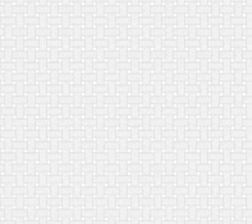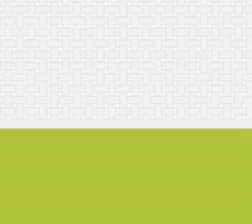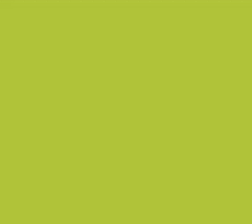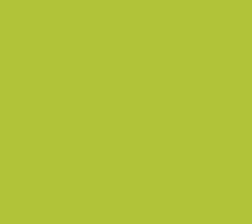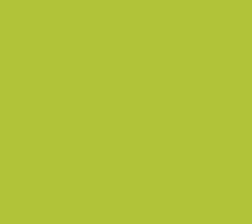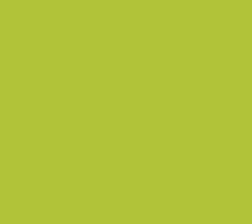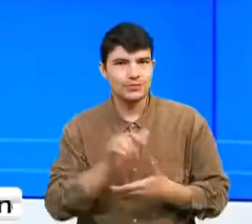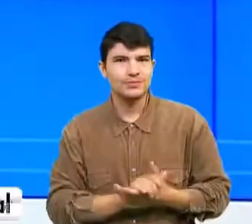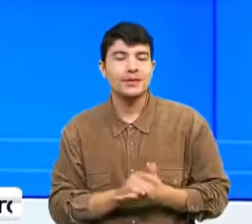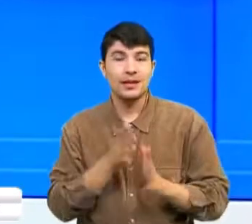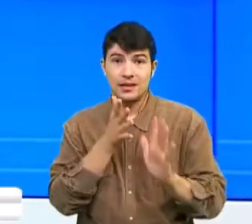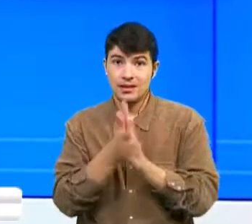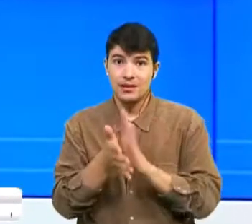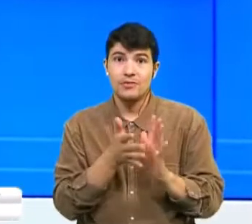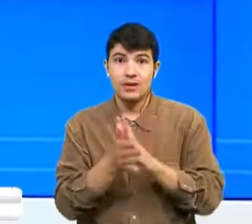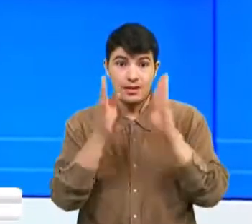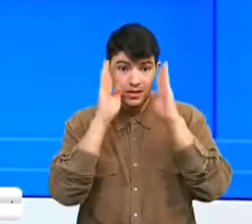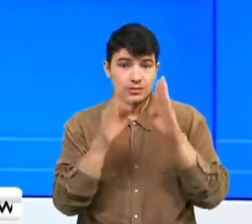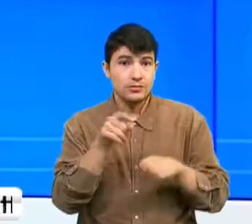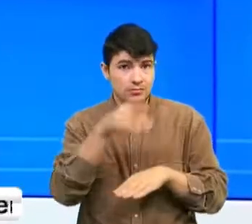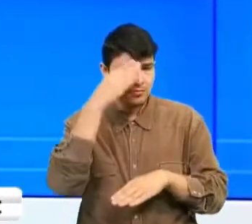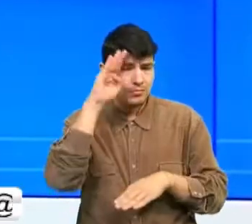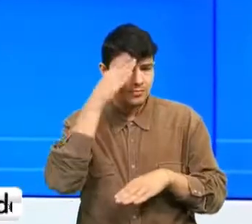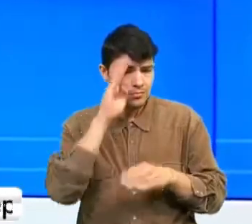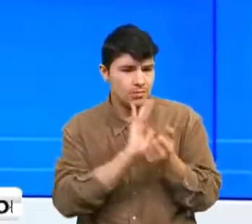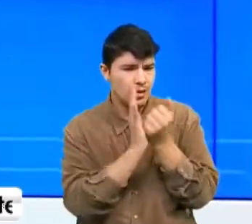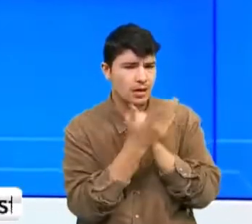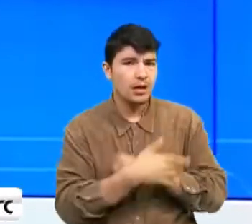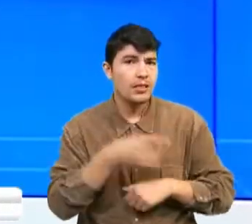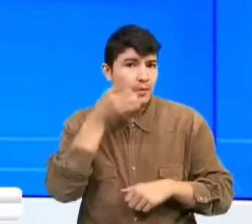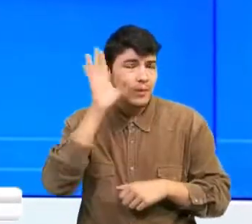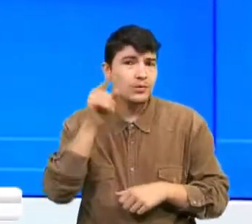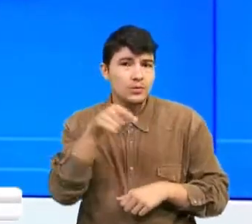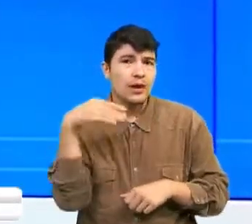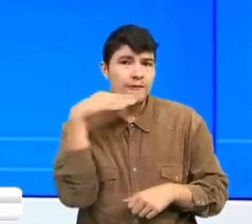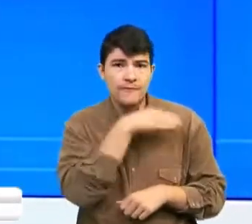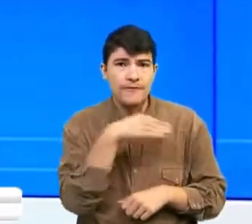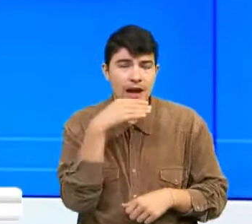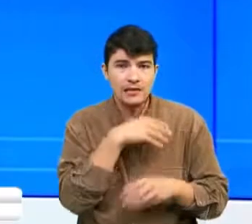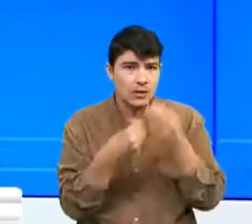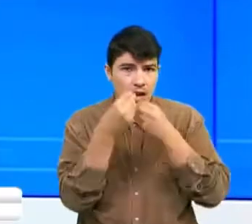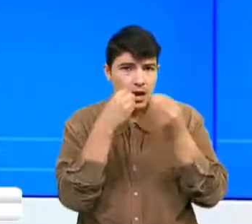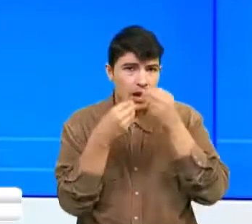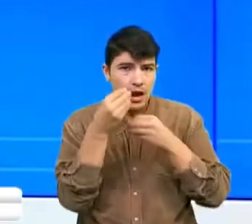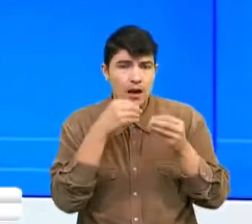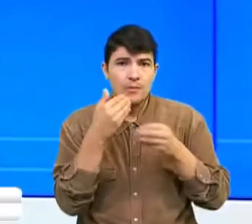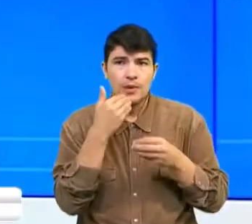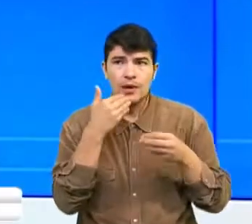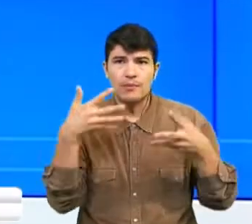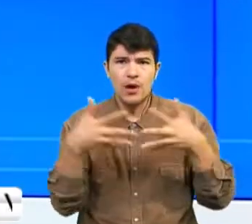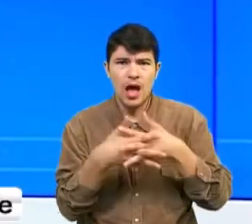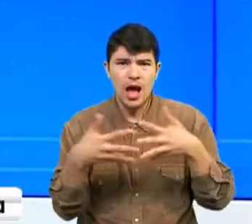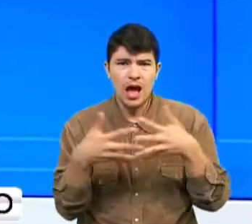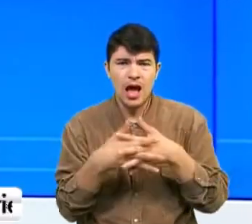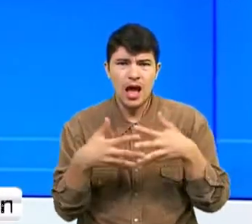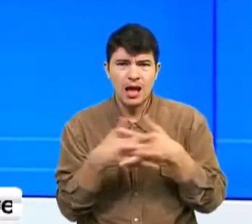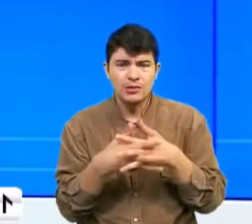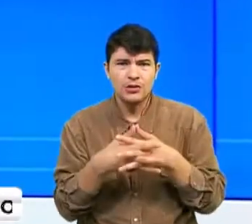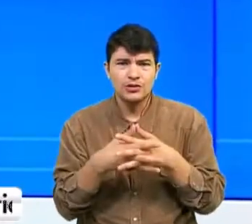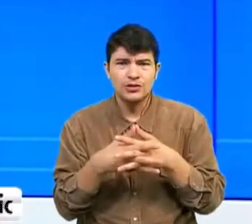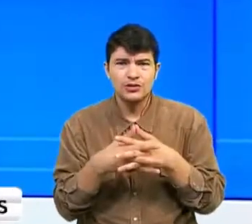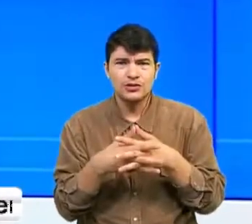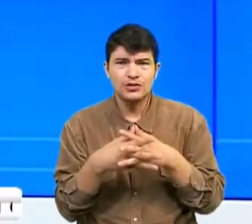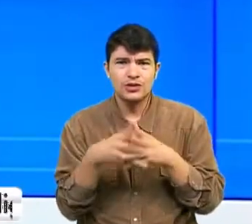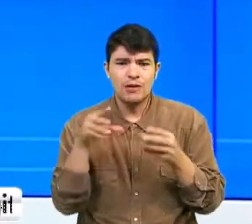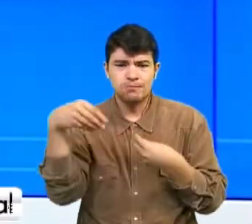canaltro.com. Atentas se encuentran las autoridades sanitarias frente a una presunta falsificación de alimentos como arroz plástico gracias a la viralización de